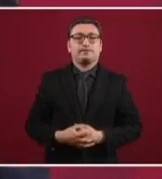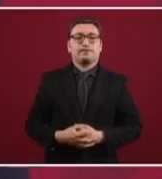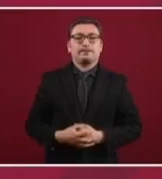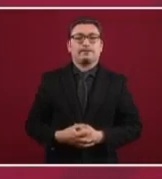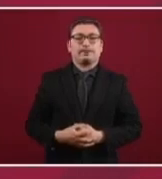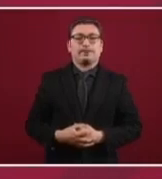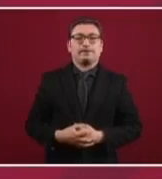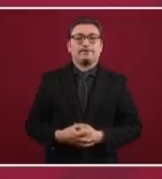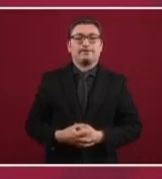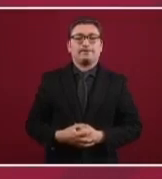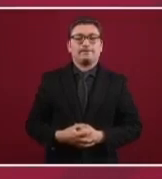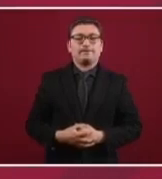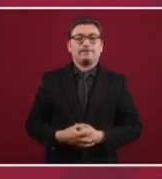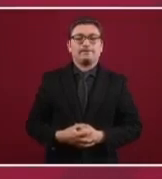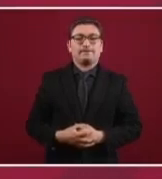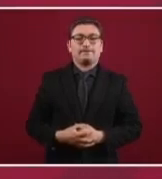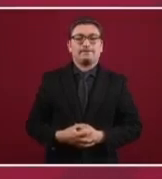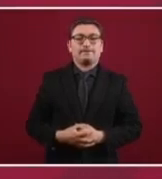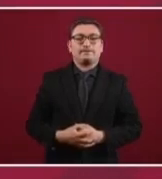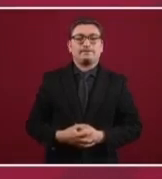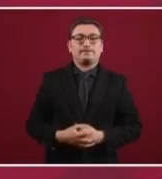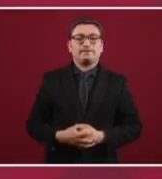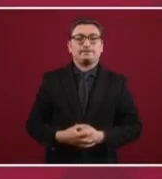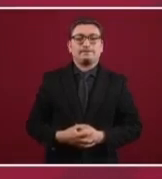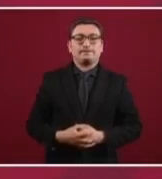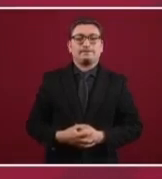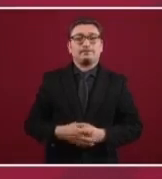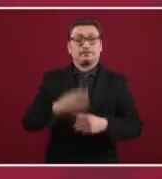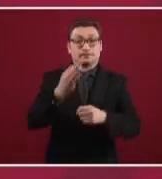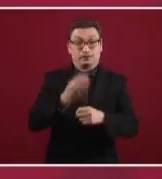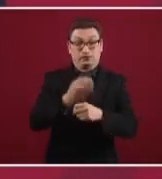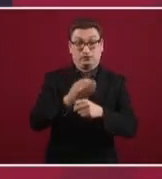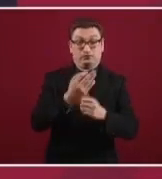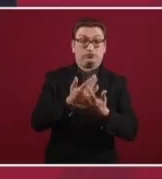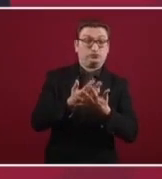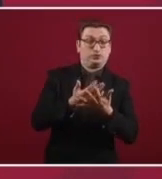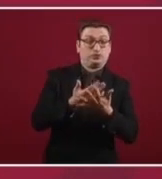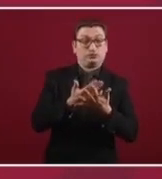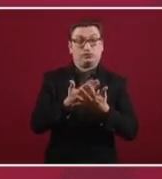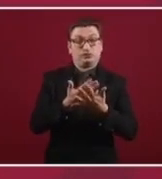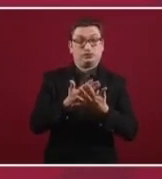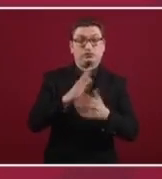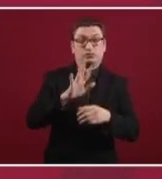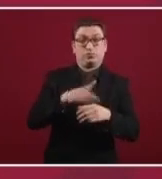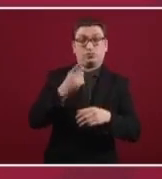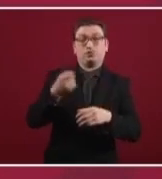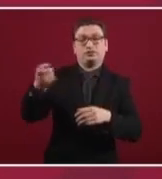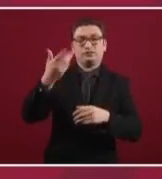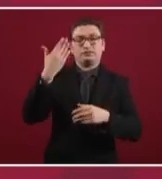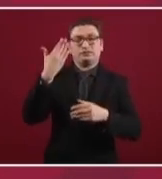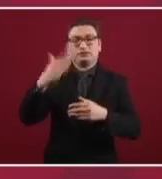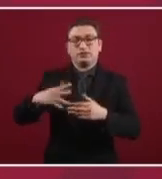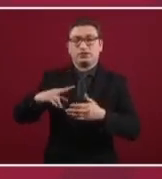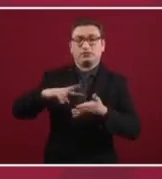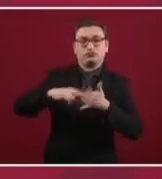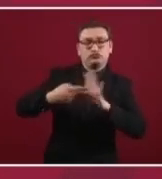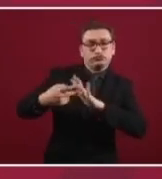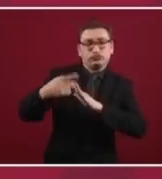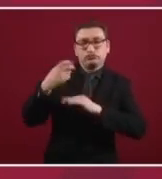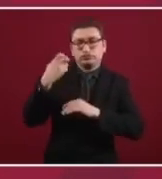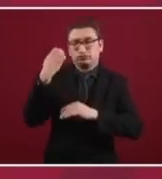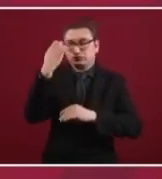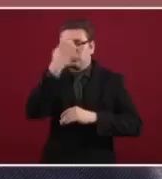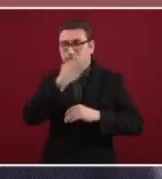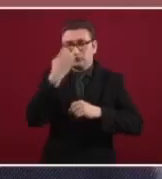esperando que se termine el estudio de ingeniería básica